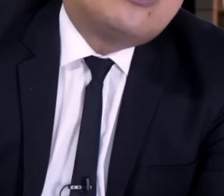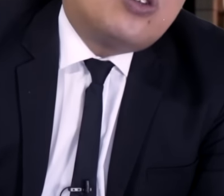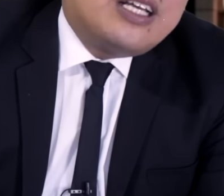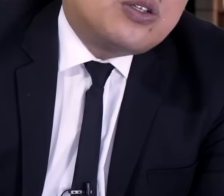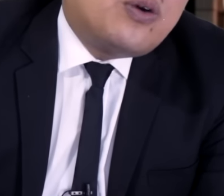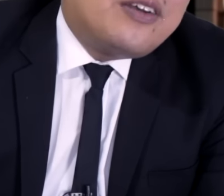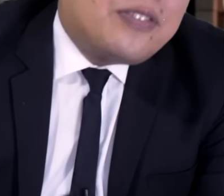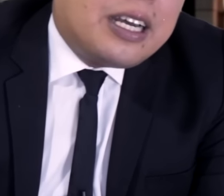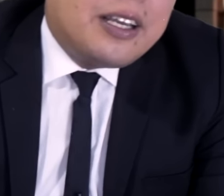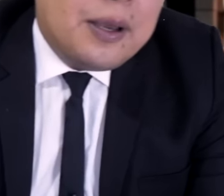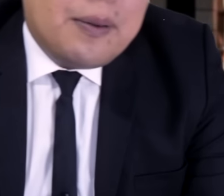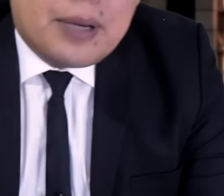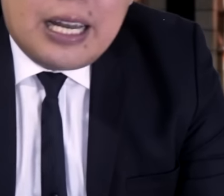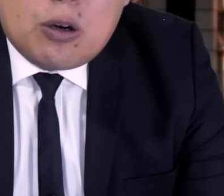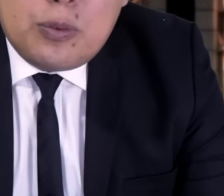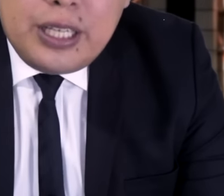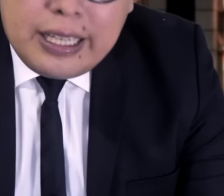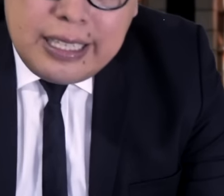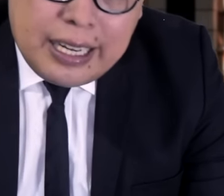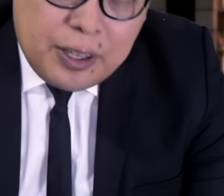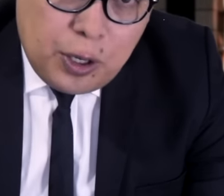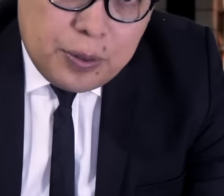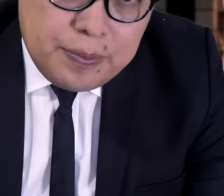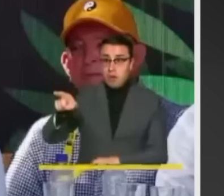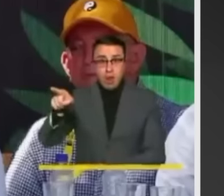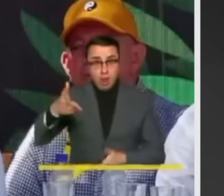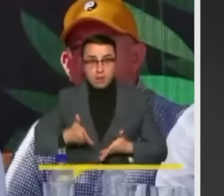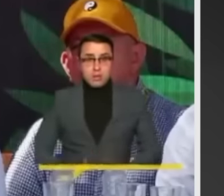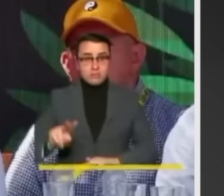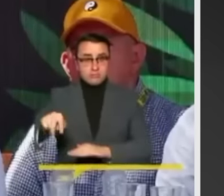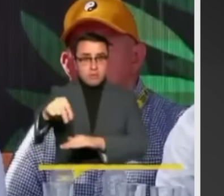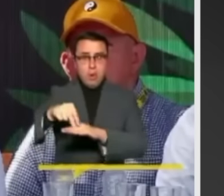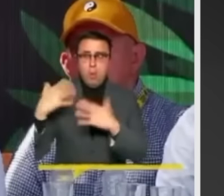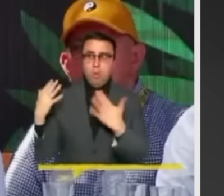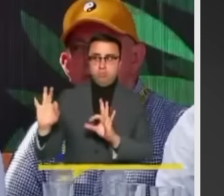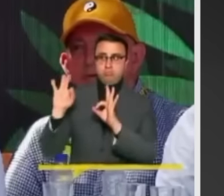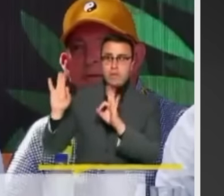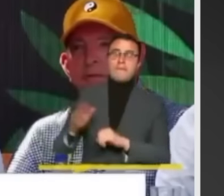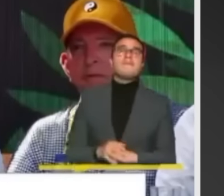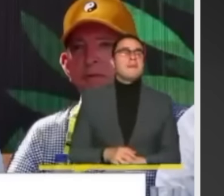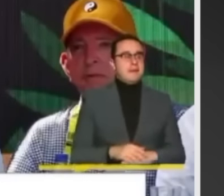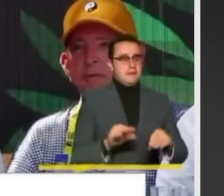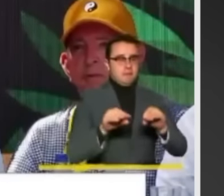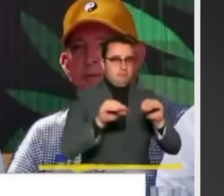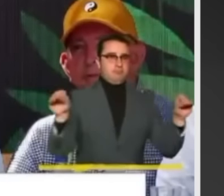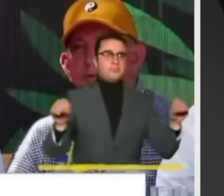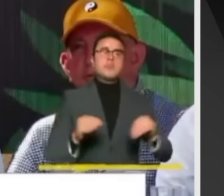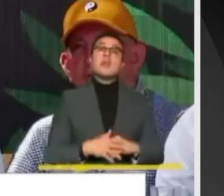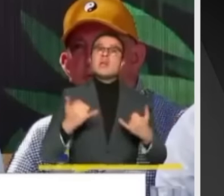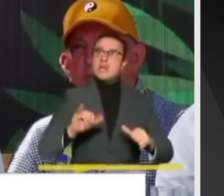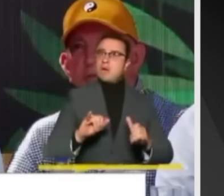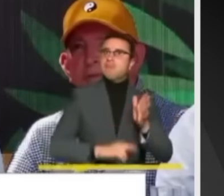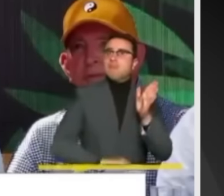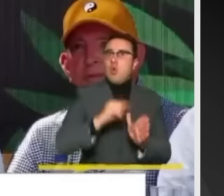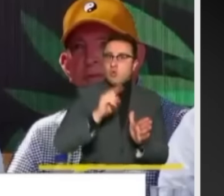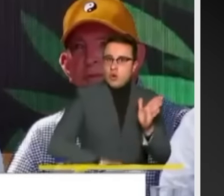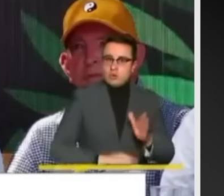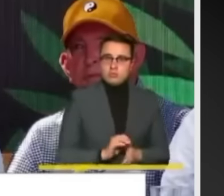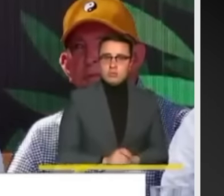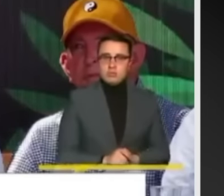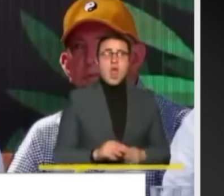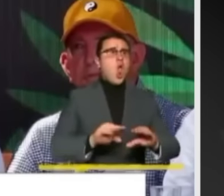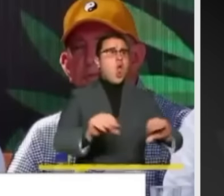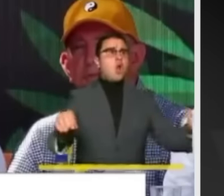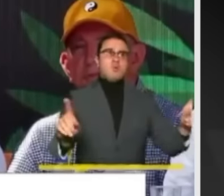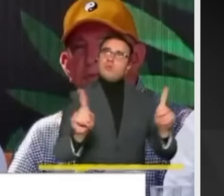y de las zonas Wi-Fi para la comunidad de la región. Pues ya está contratado, esto no es más que eso, no es un anuncio, es que